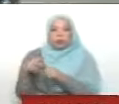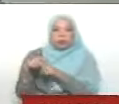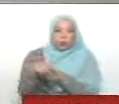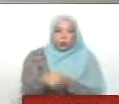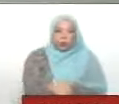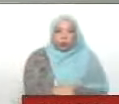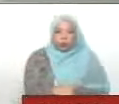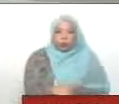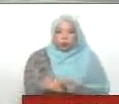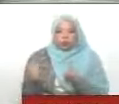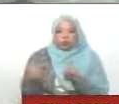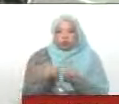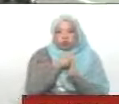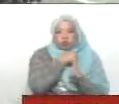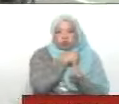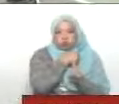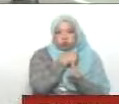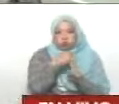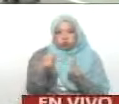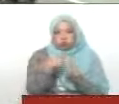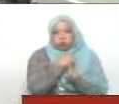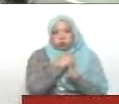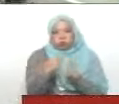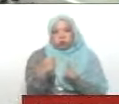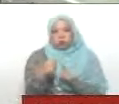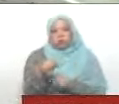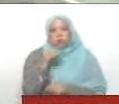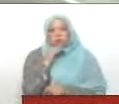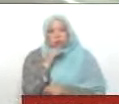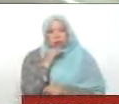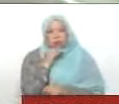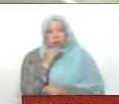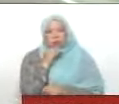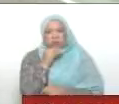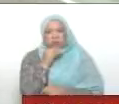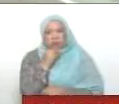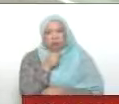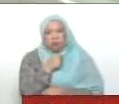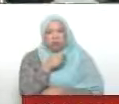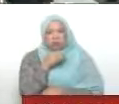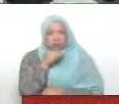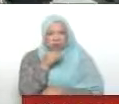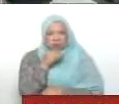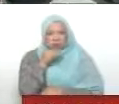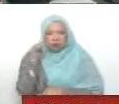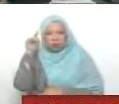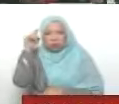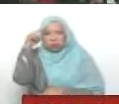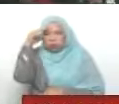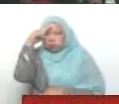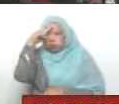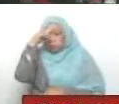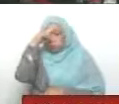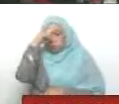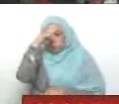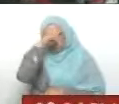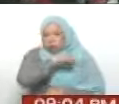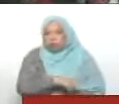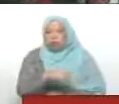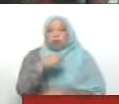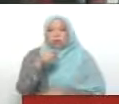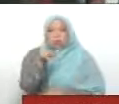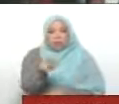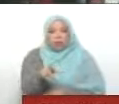discriminados. Y hay una cosa que a mí me enerva la sangre cuando veo que se discrimina y se